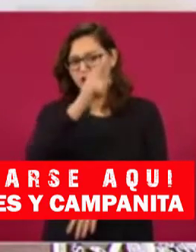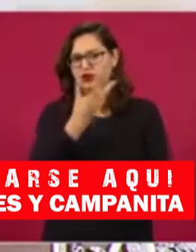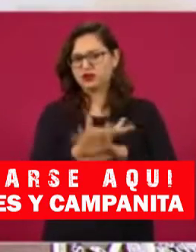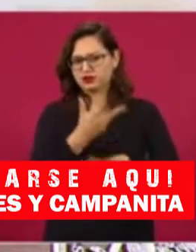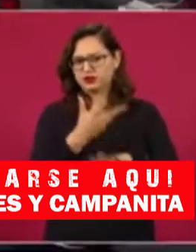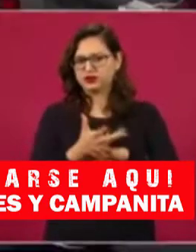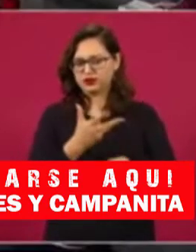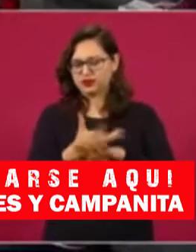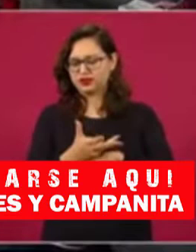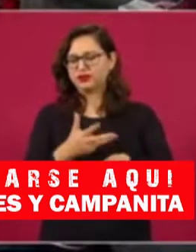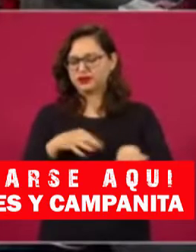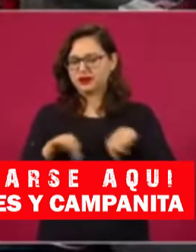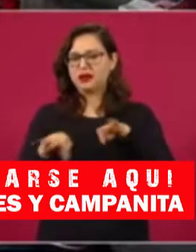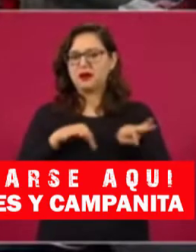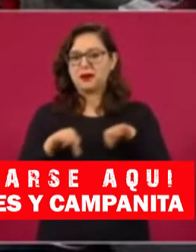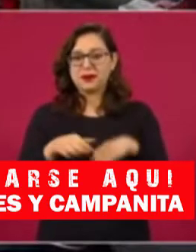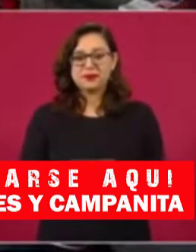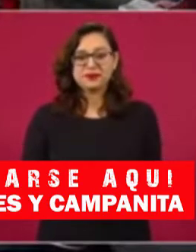Fíjense, no, ya